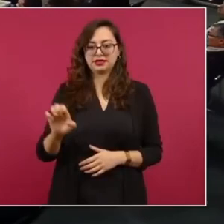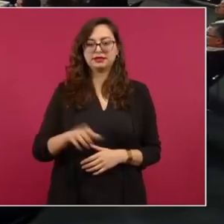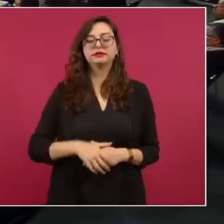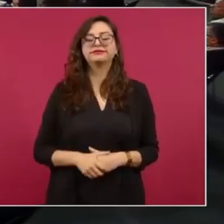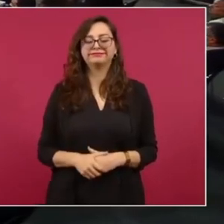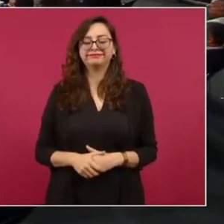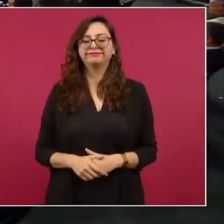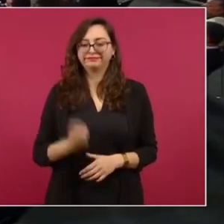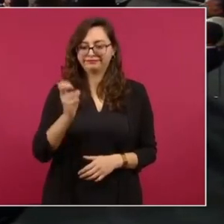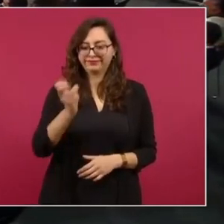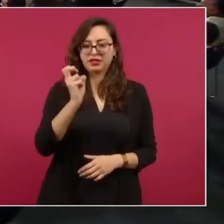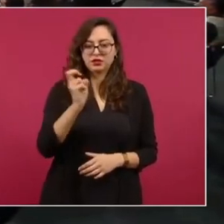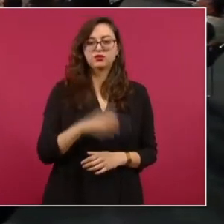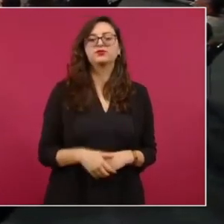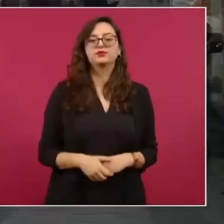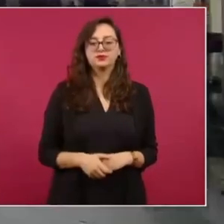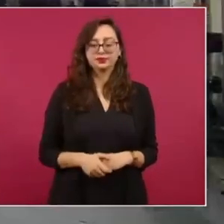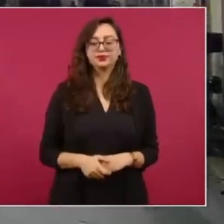1800, exactamente.